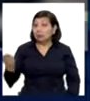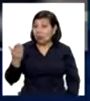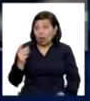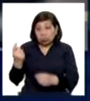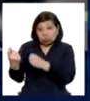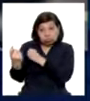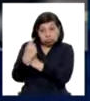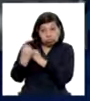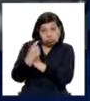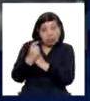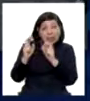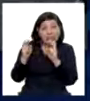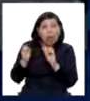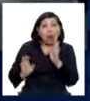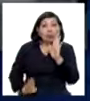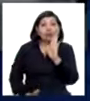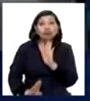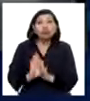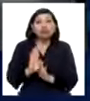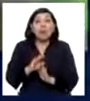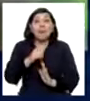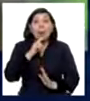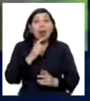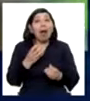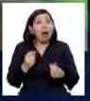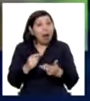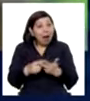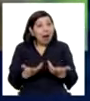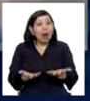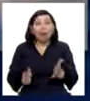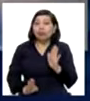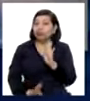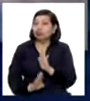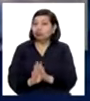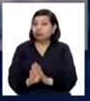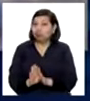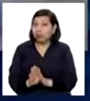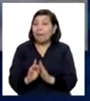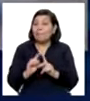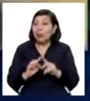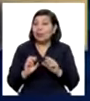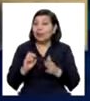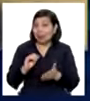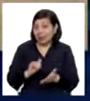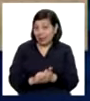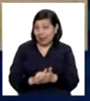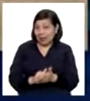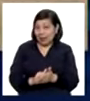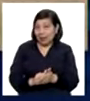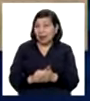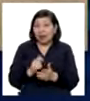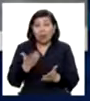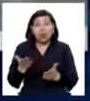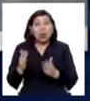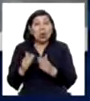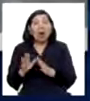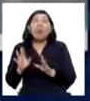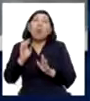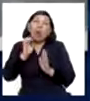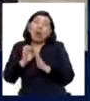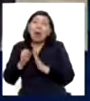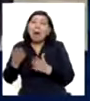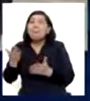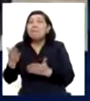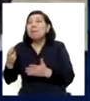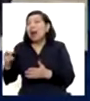recibieran capacitación en temas de emprendimiento. Entonces fomentaban el emprendimiento en estas para que además de los quehaceres del hogar pudieran